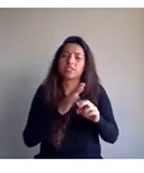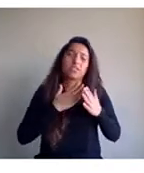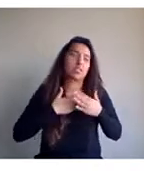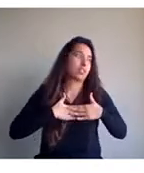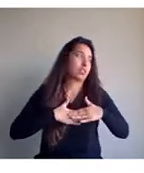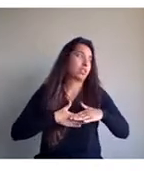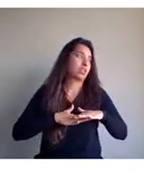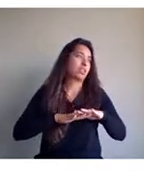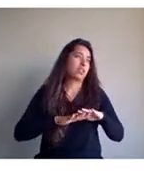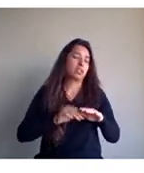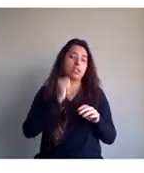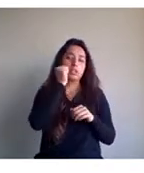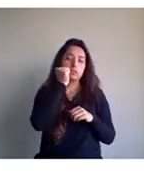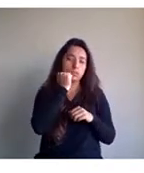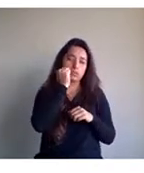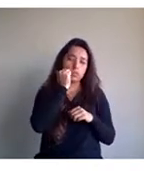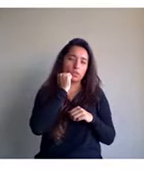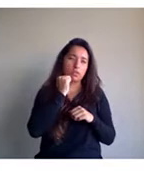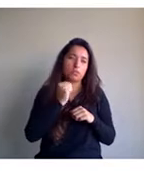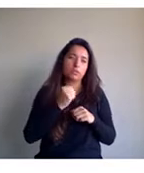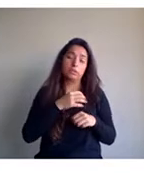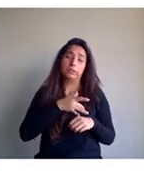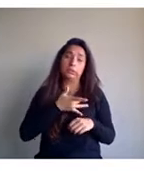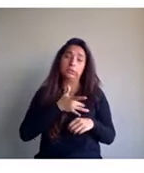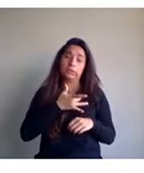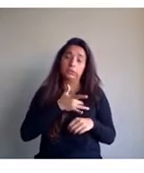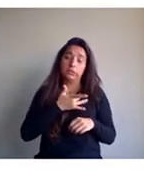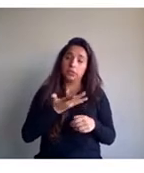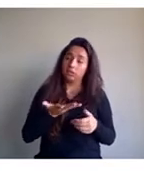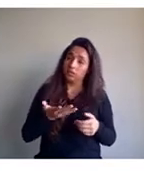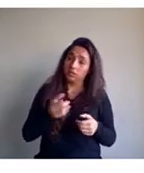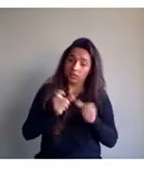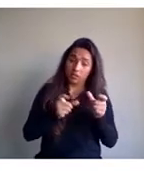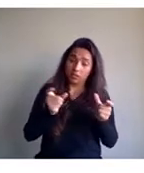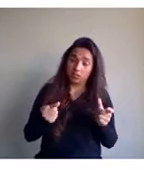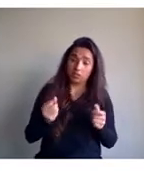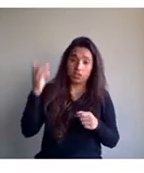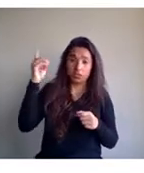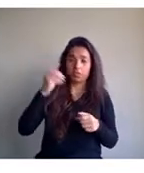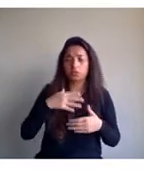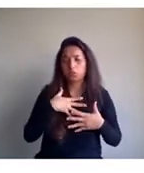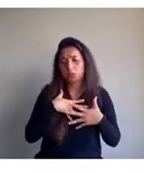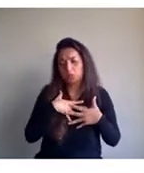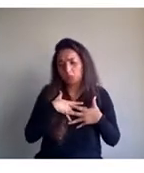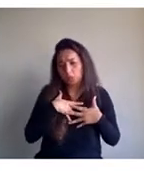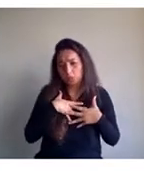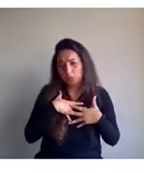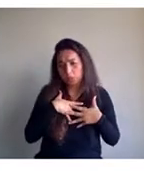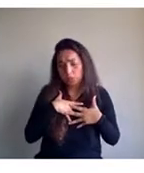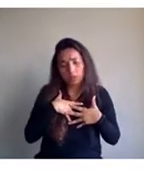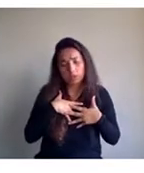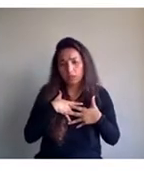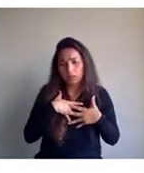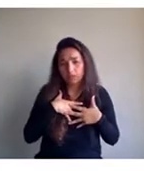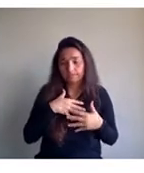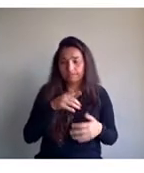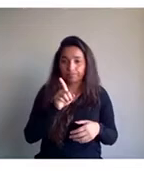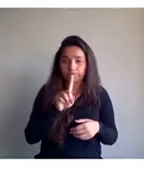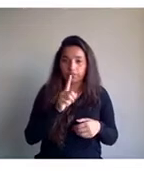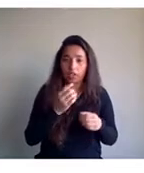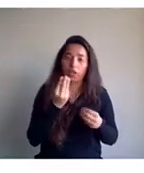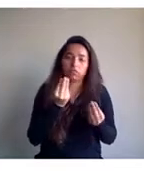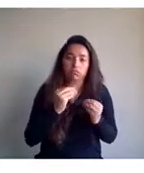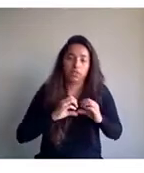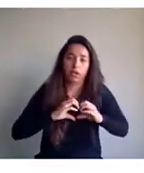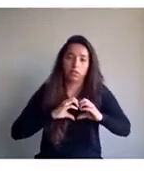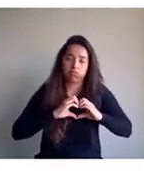no es un problema de caridad pública esto no es un problema y ver cómo logramos porque tenemos buen corazón de incluir